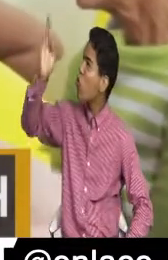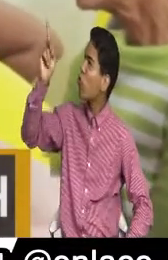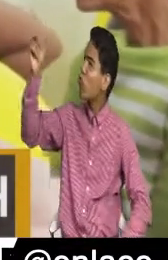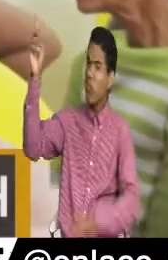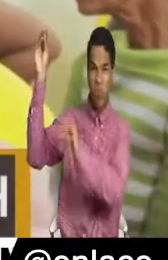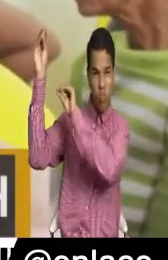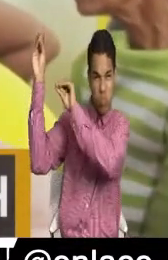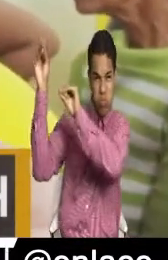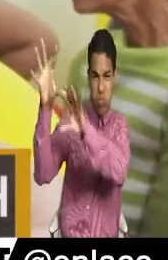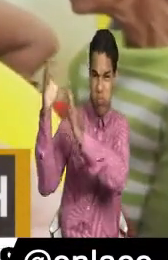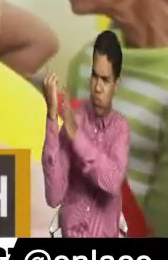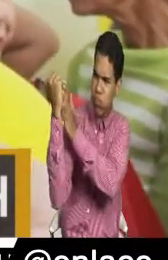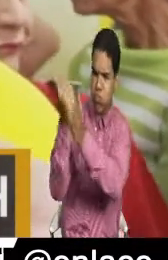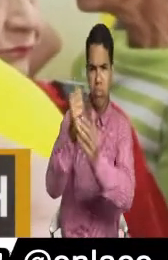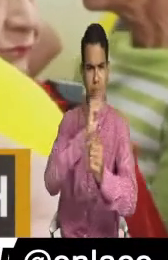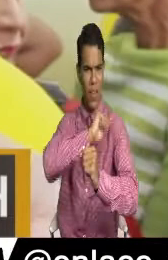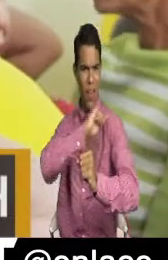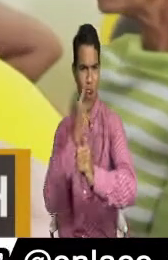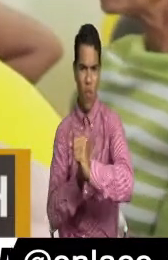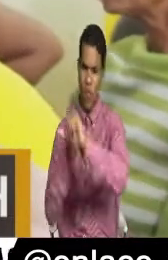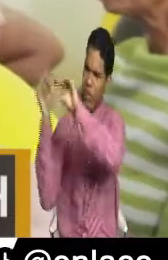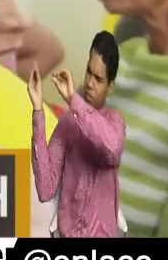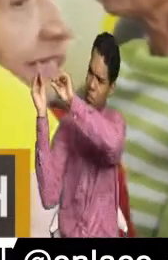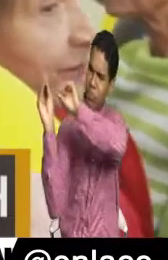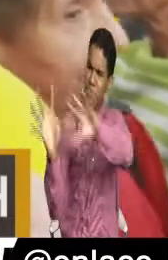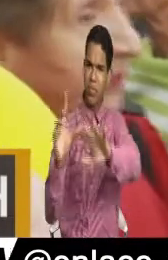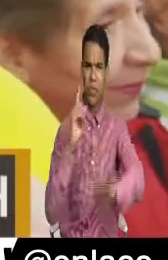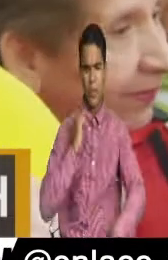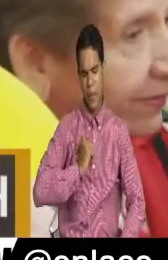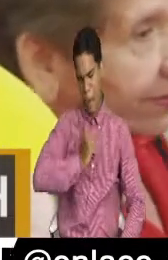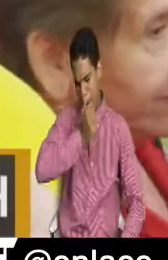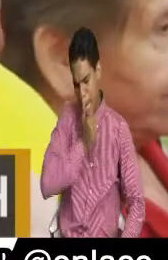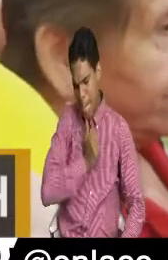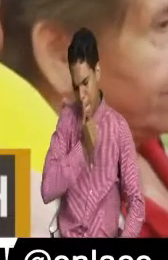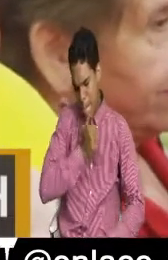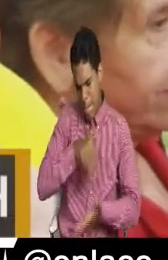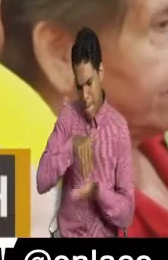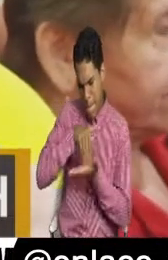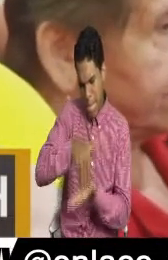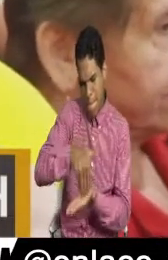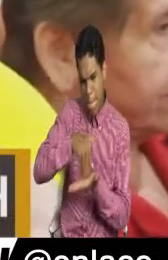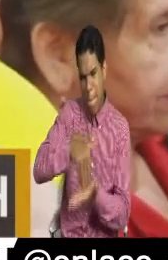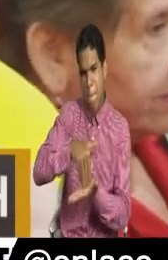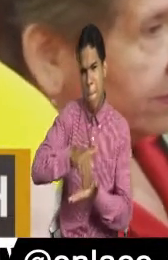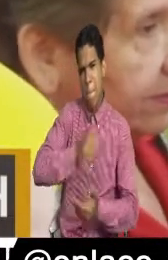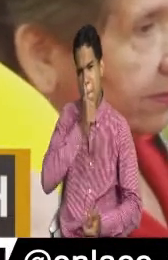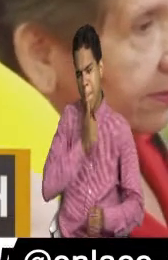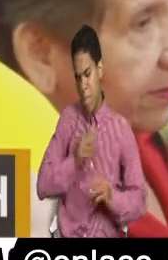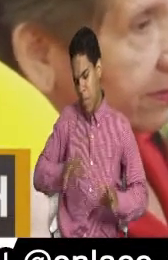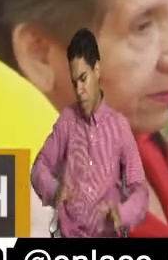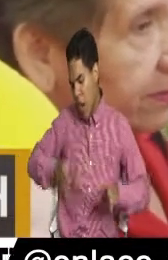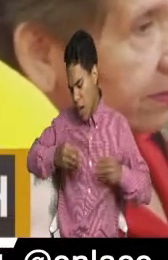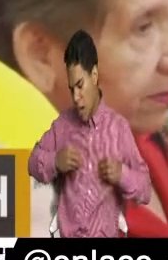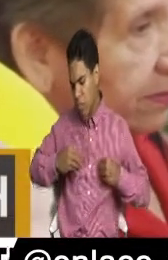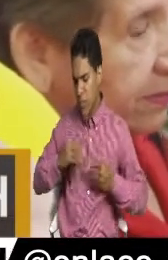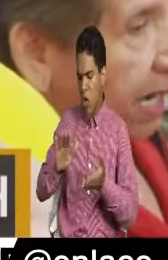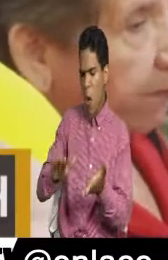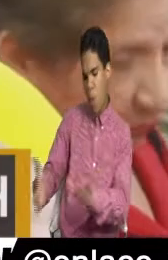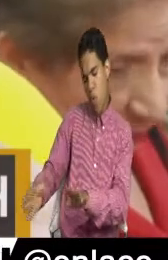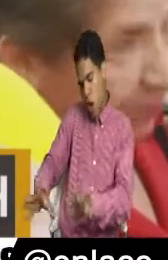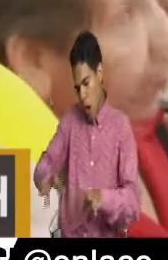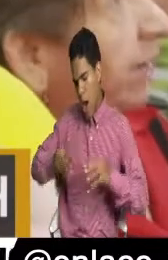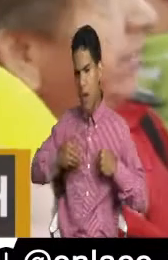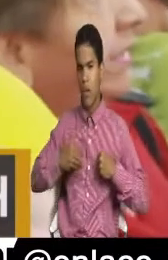las fuerzas y esas fortalezas para poder soportar y vivir estos momentos tan